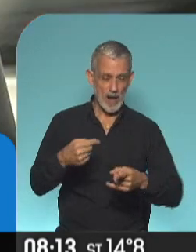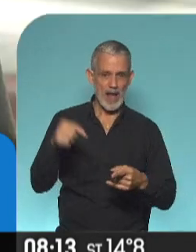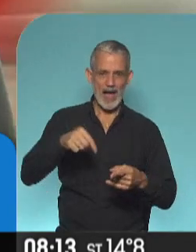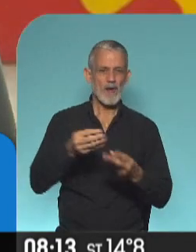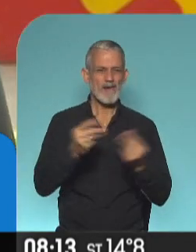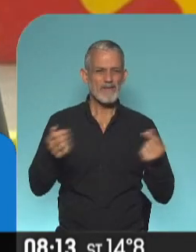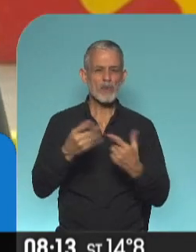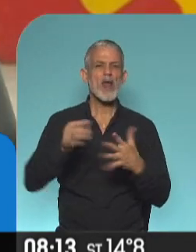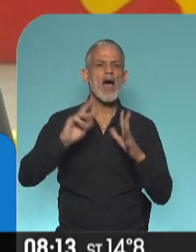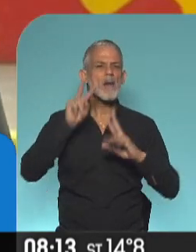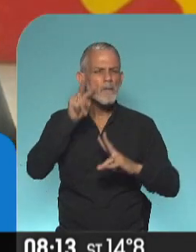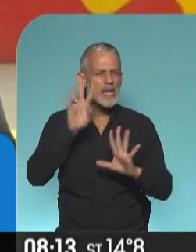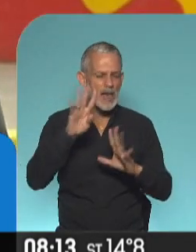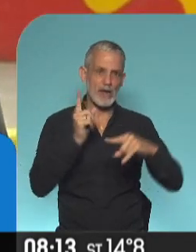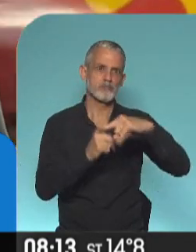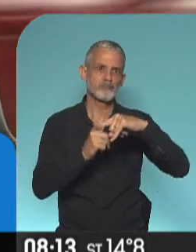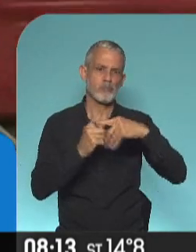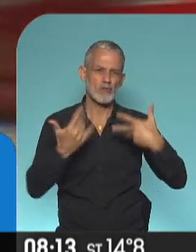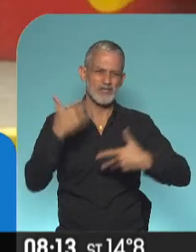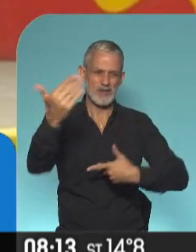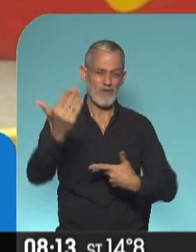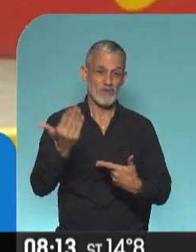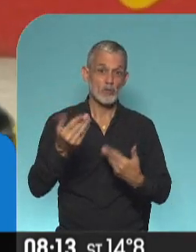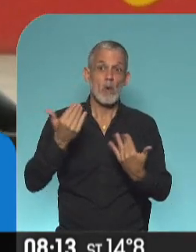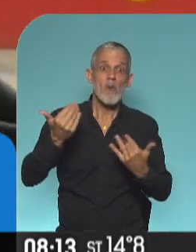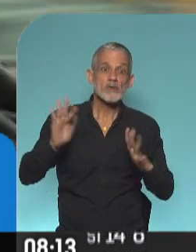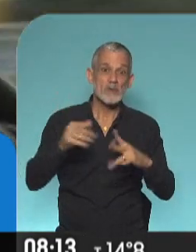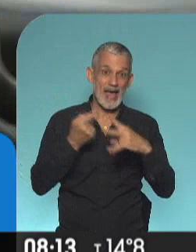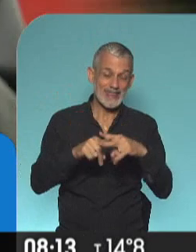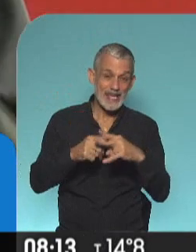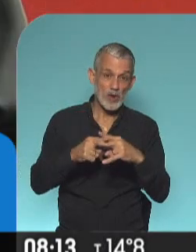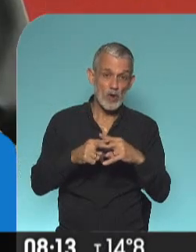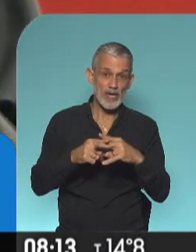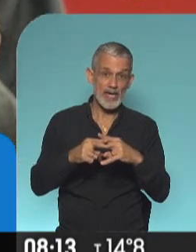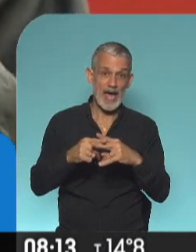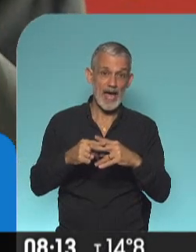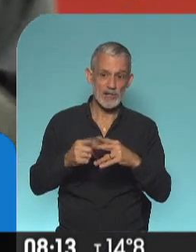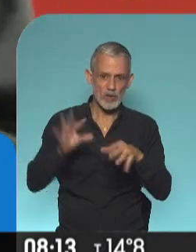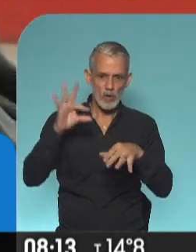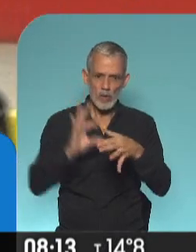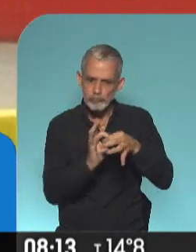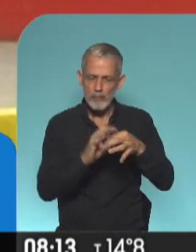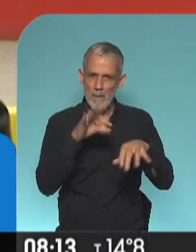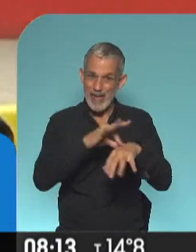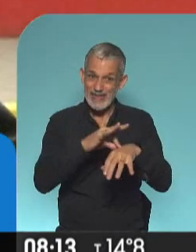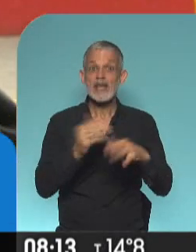con una mirada optimista esta posibilidad que la tecnología aplicada en la medicina